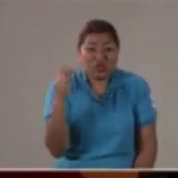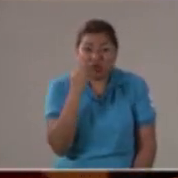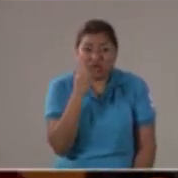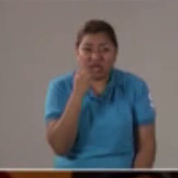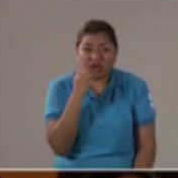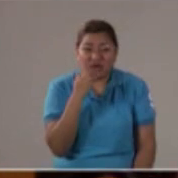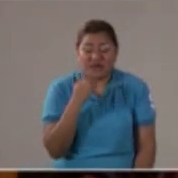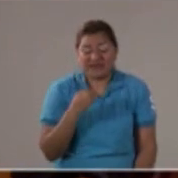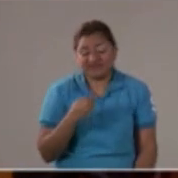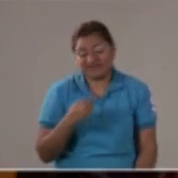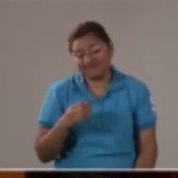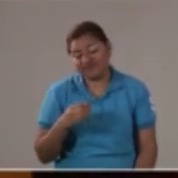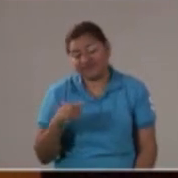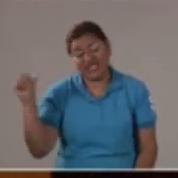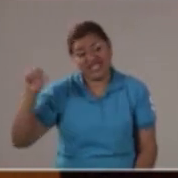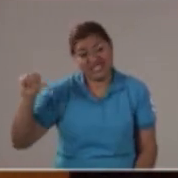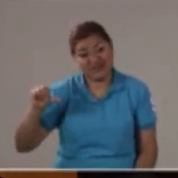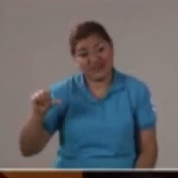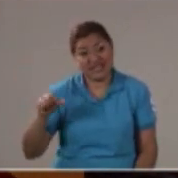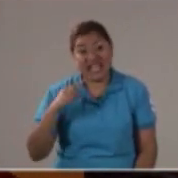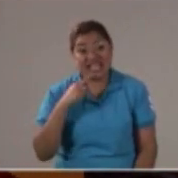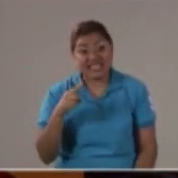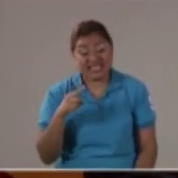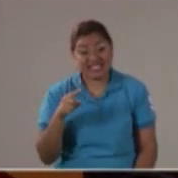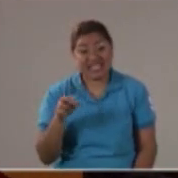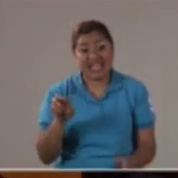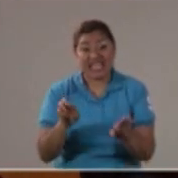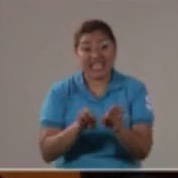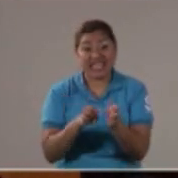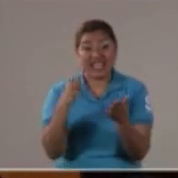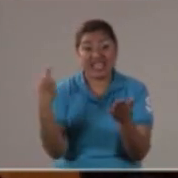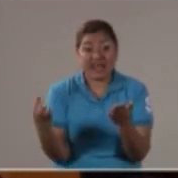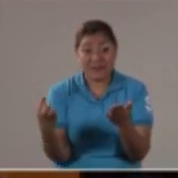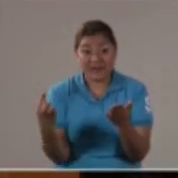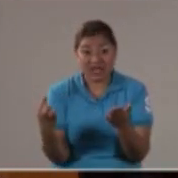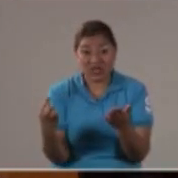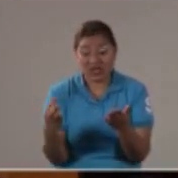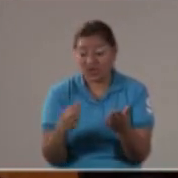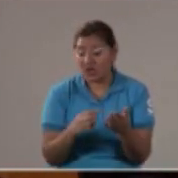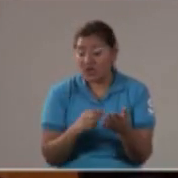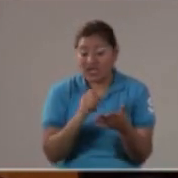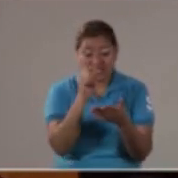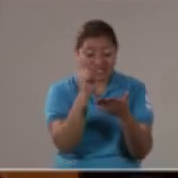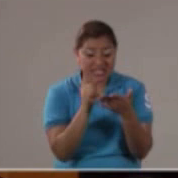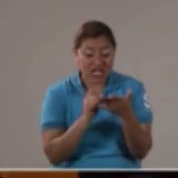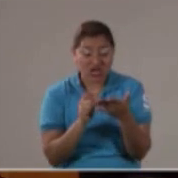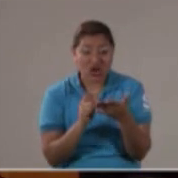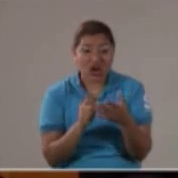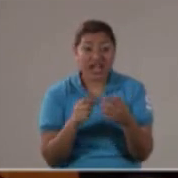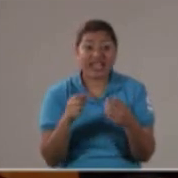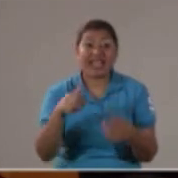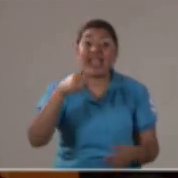¿Sabía usted que hay un artículo que dice que el agua embotellada hace mal?